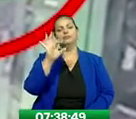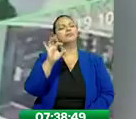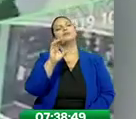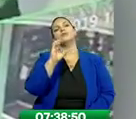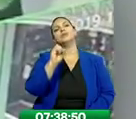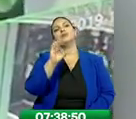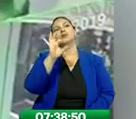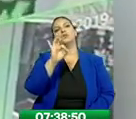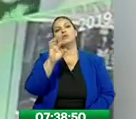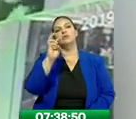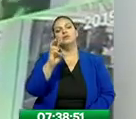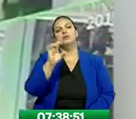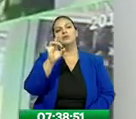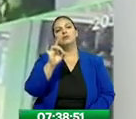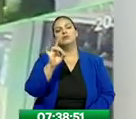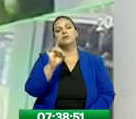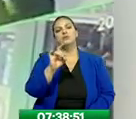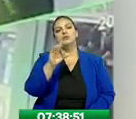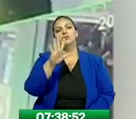096-9585-650,